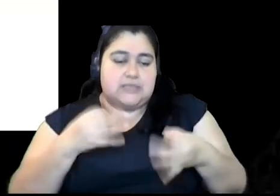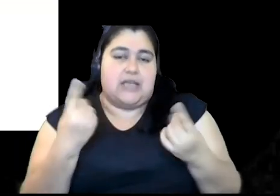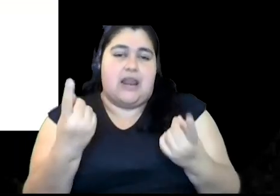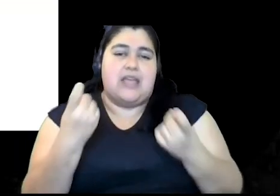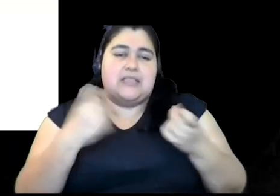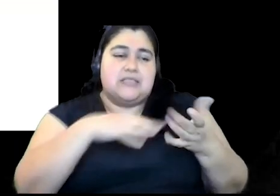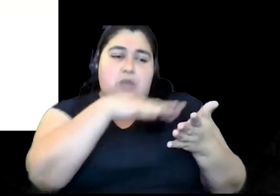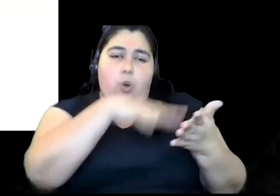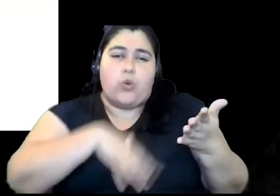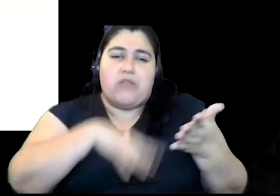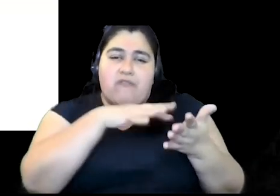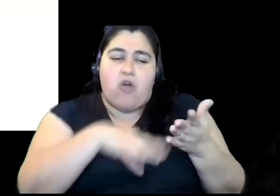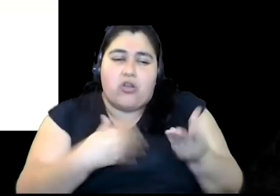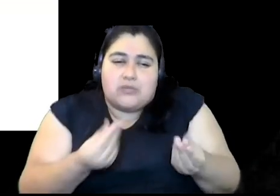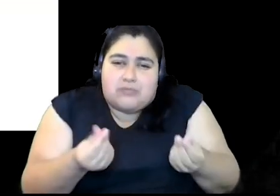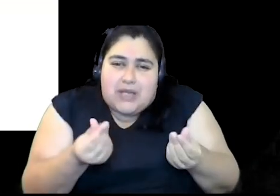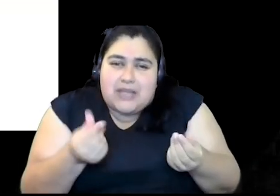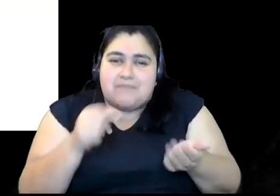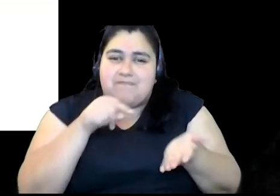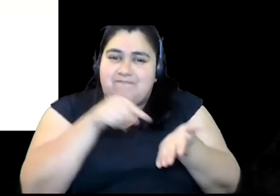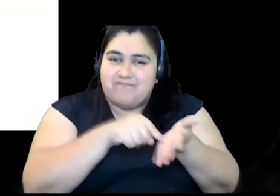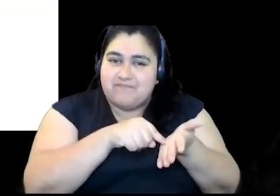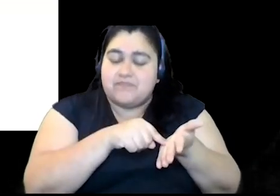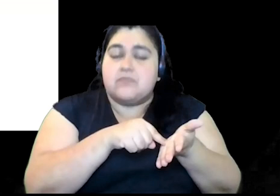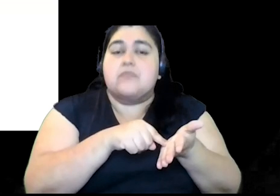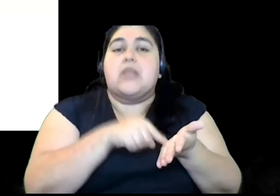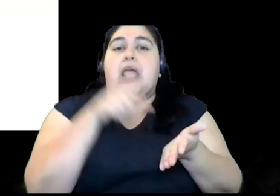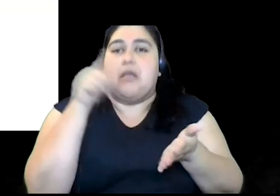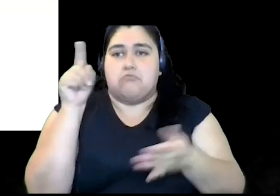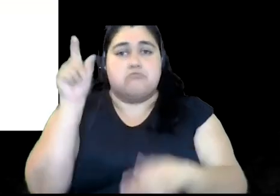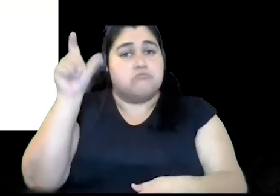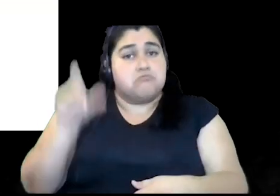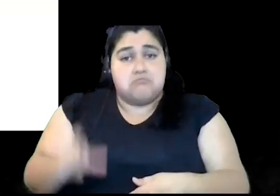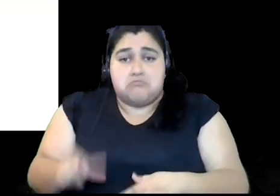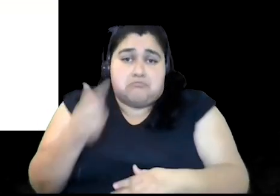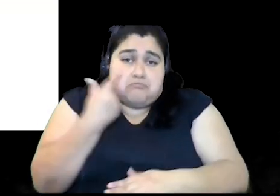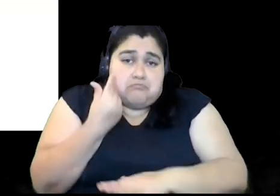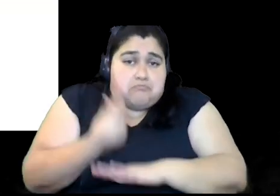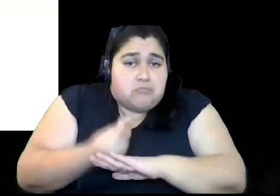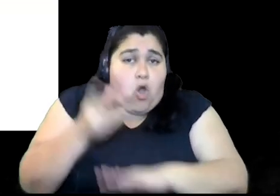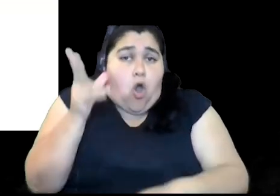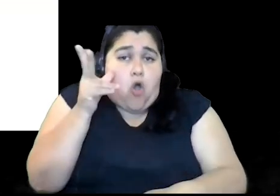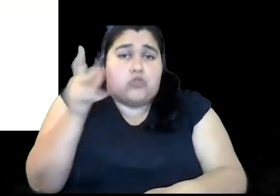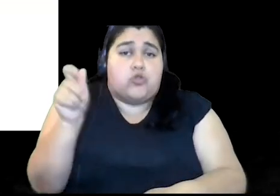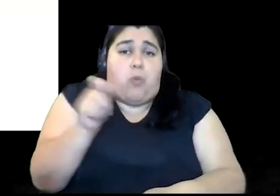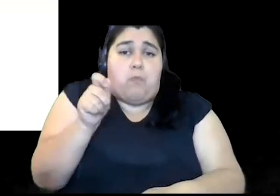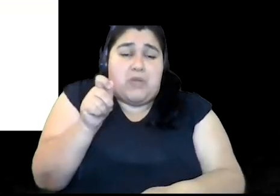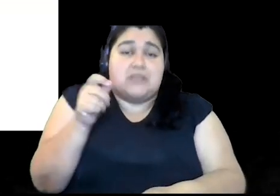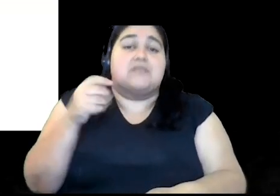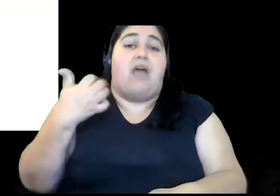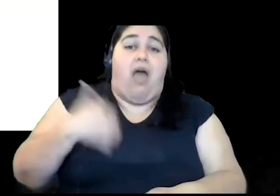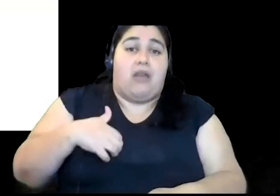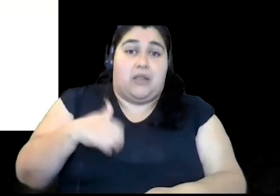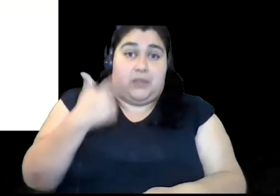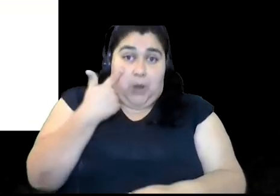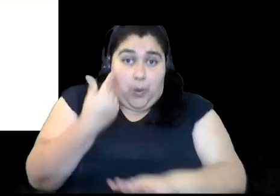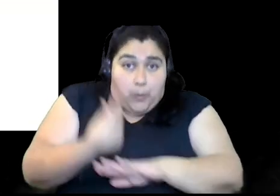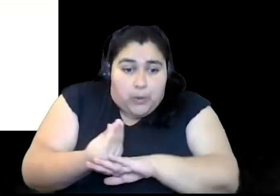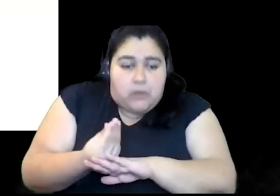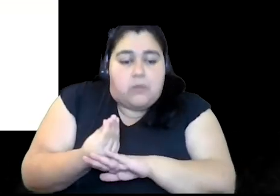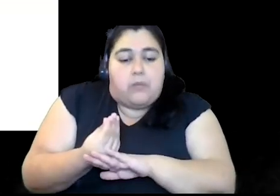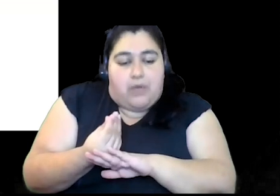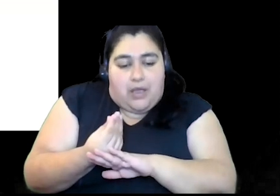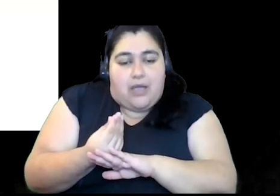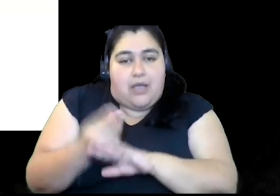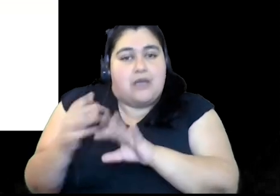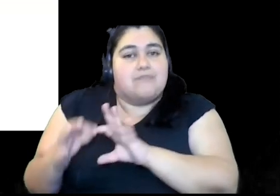de factibilidad. Ese ingeniero está 8 meses en Argentina y esta definición